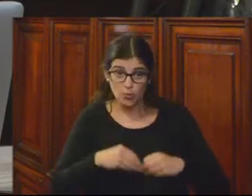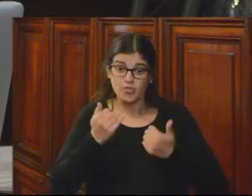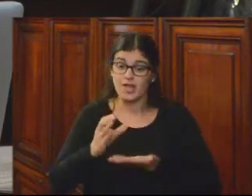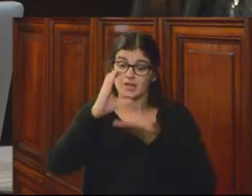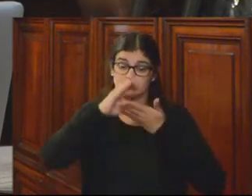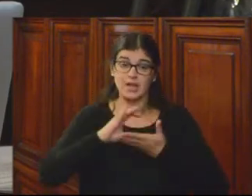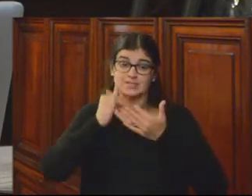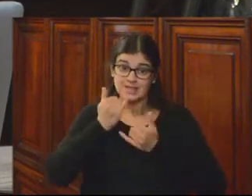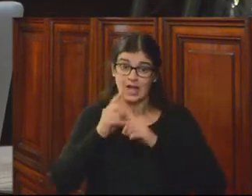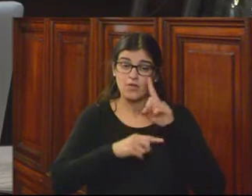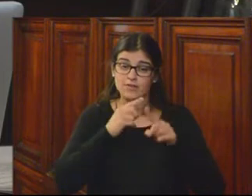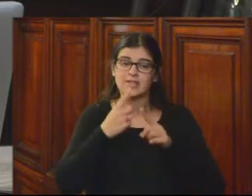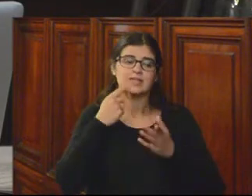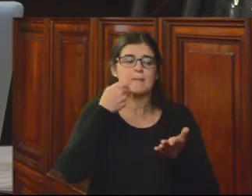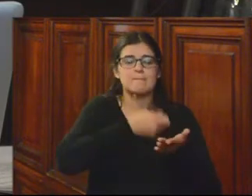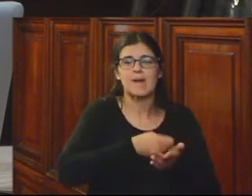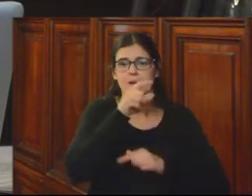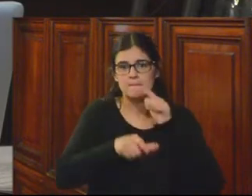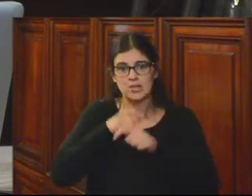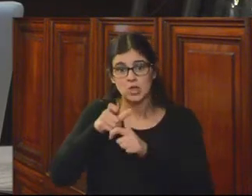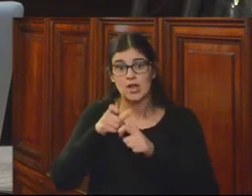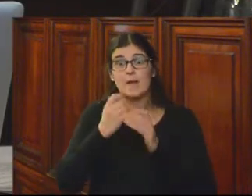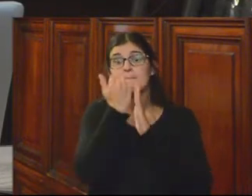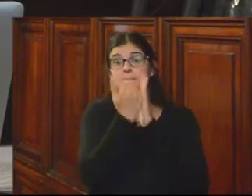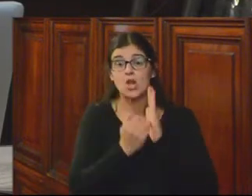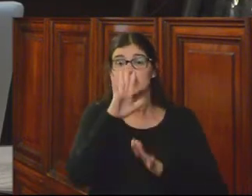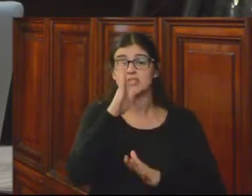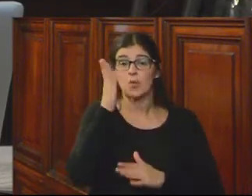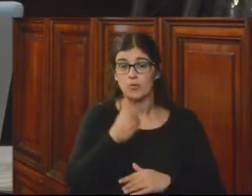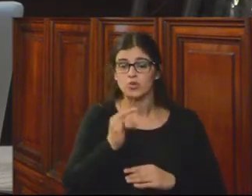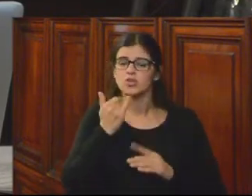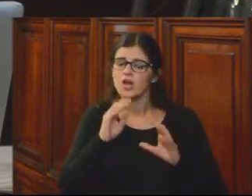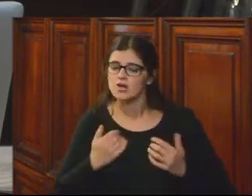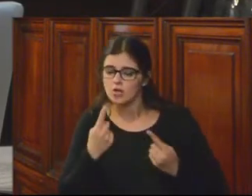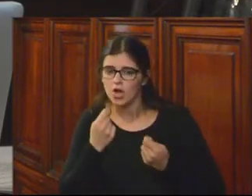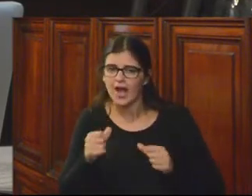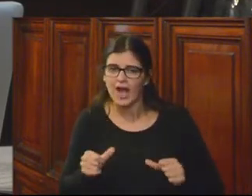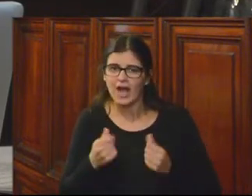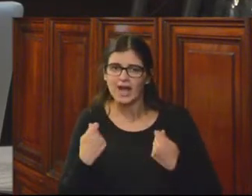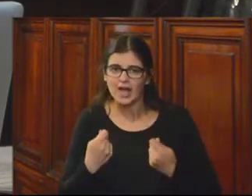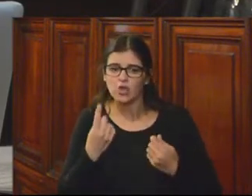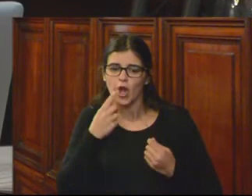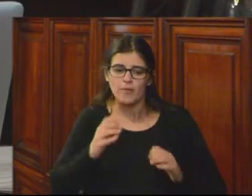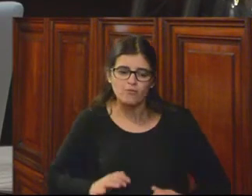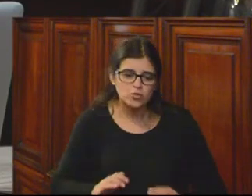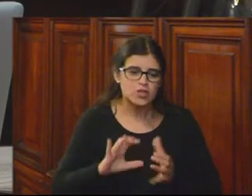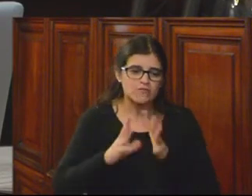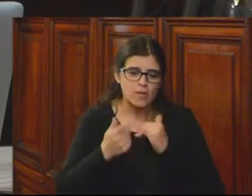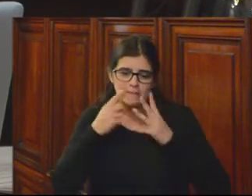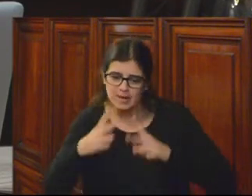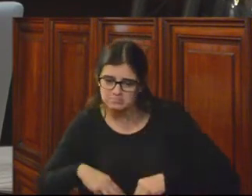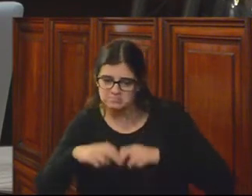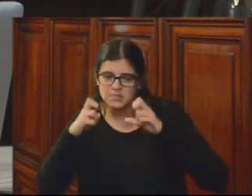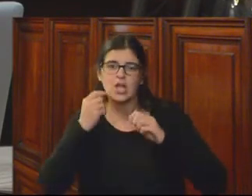universidad se destina a pago de personal y menos del 5% a gastos de funcionamiento, que incluyen los gastos para la investigación y